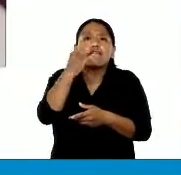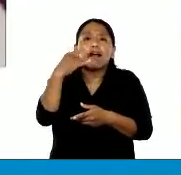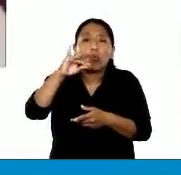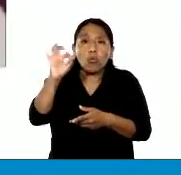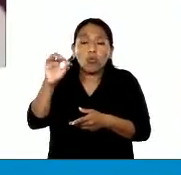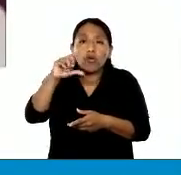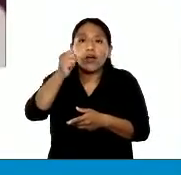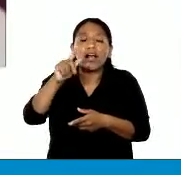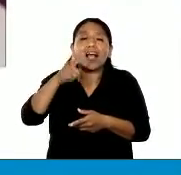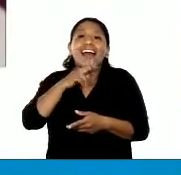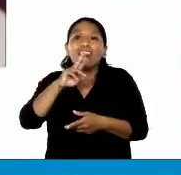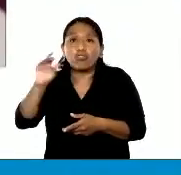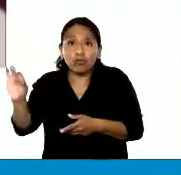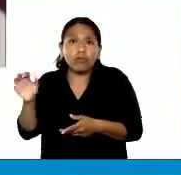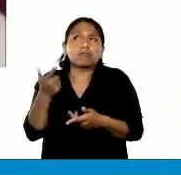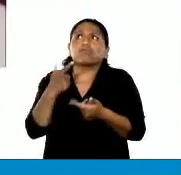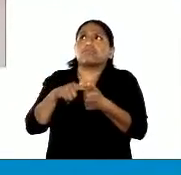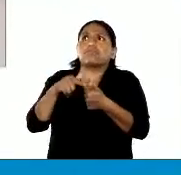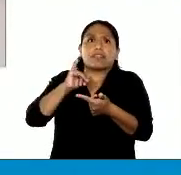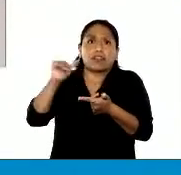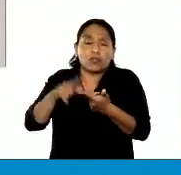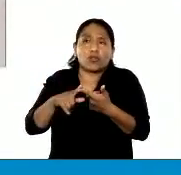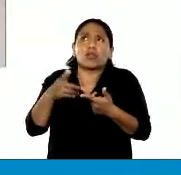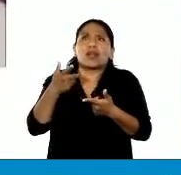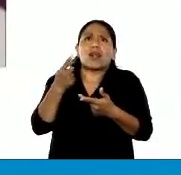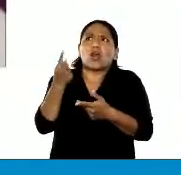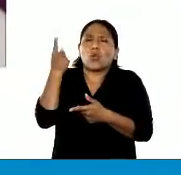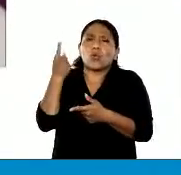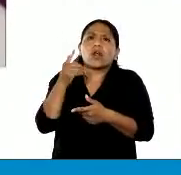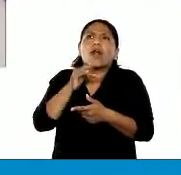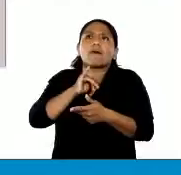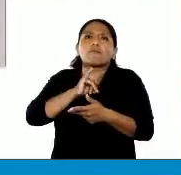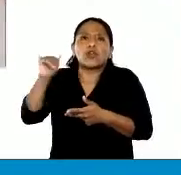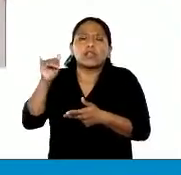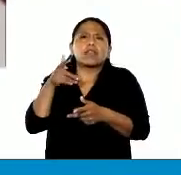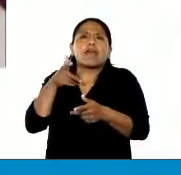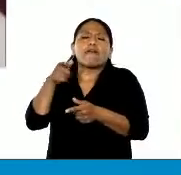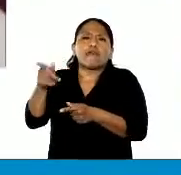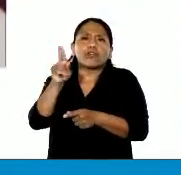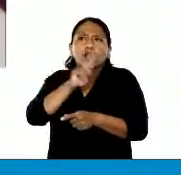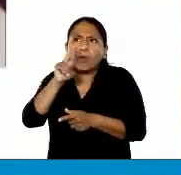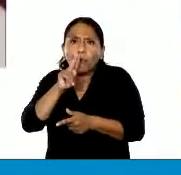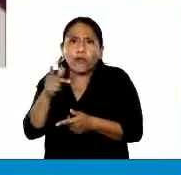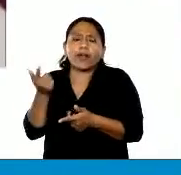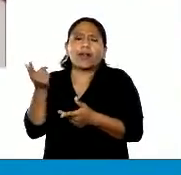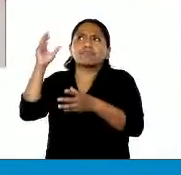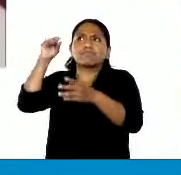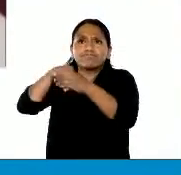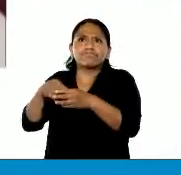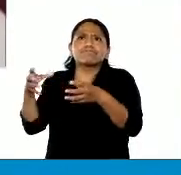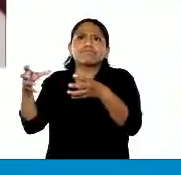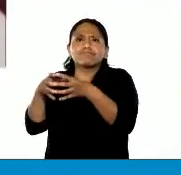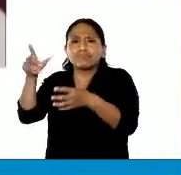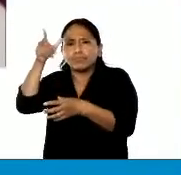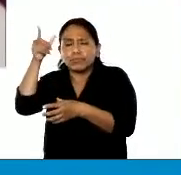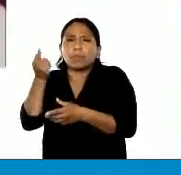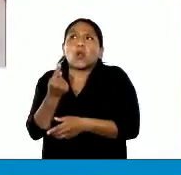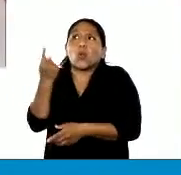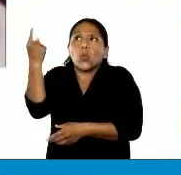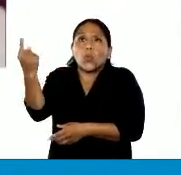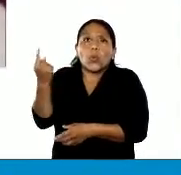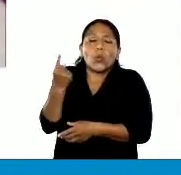un décimo de sus hombres denunciados por violencia contra la mujer, cuando un integrante de esa fuerza, por dar solo un